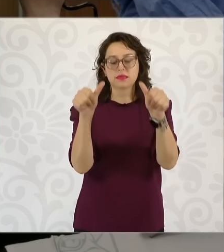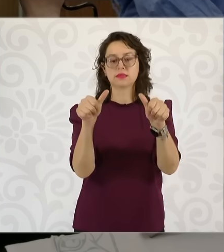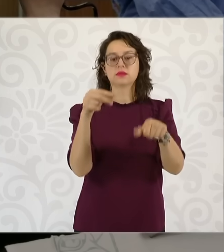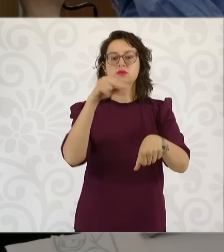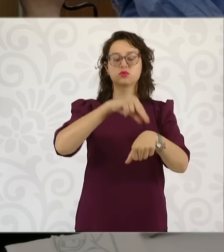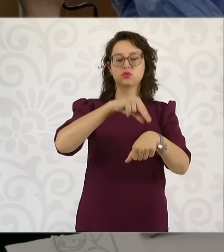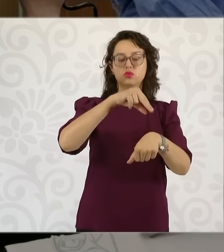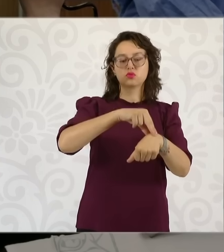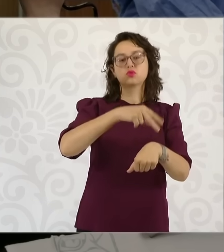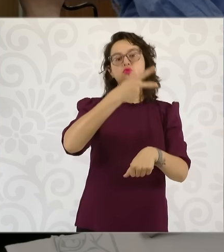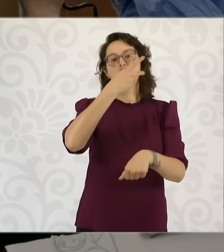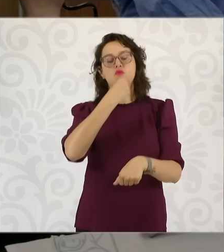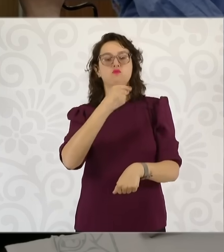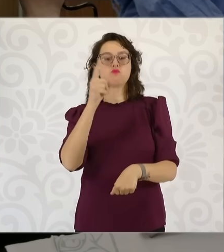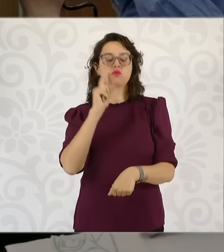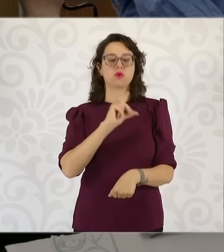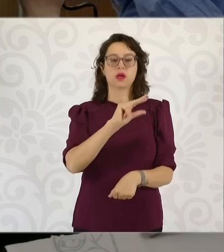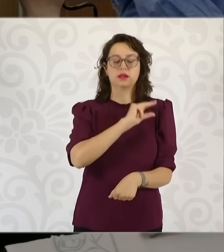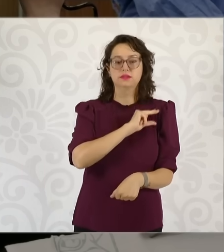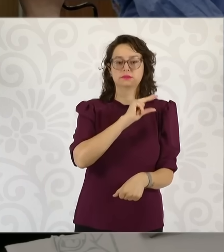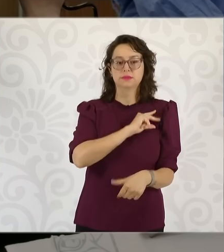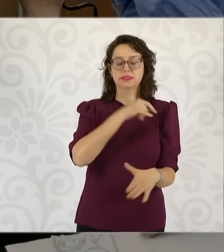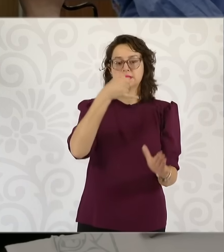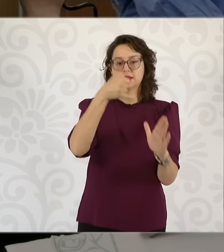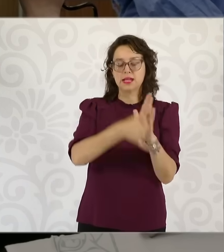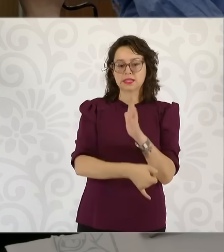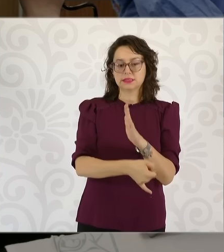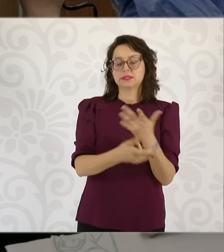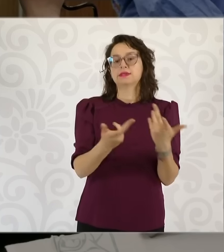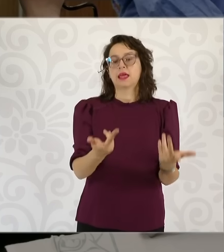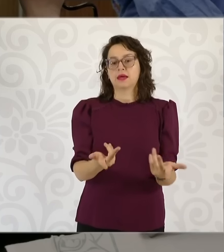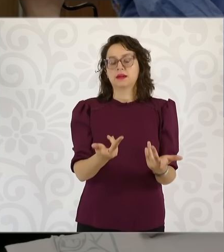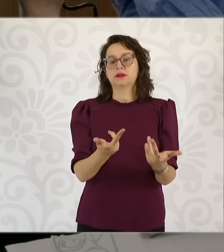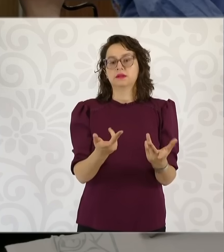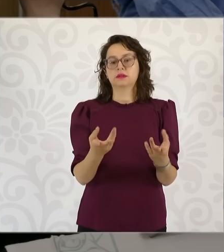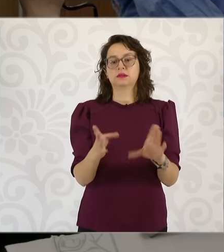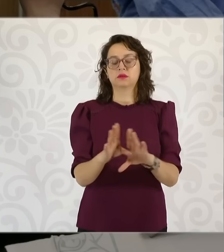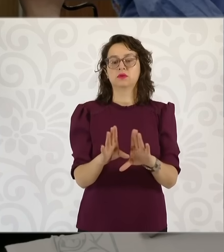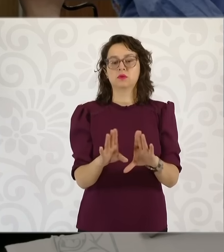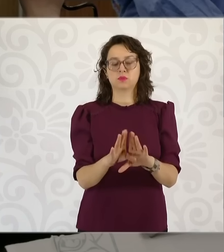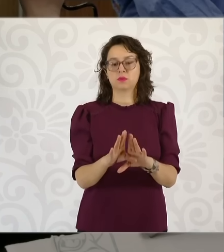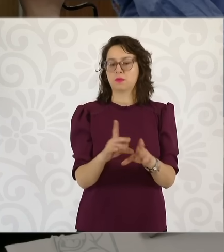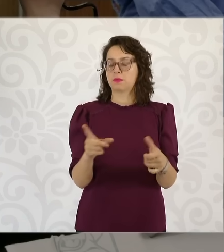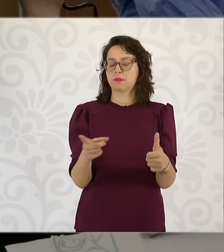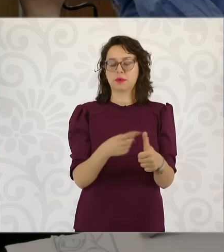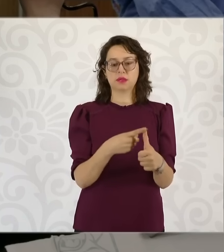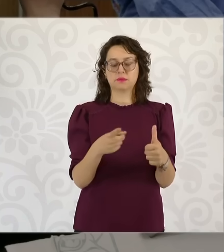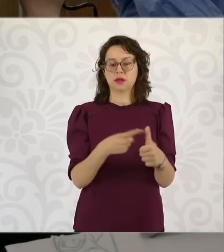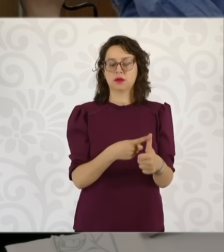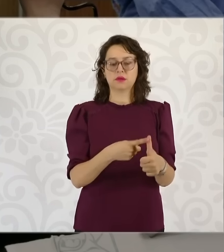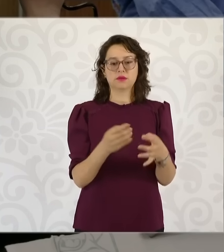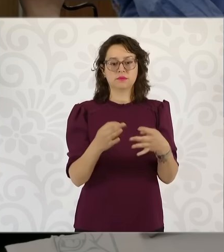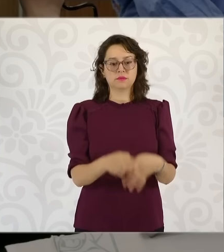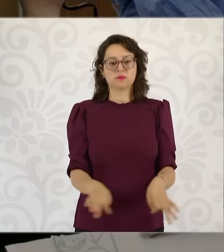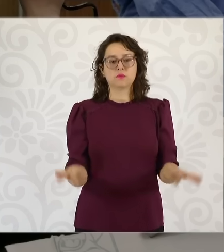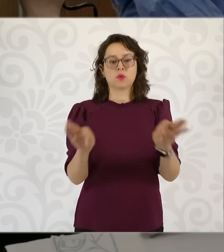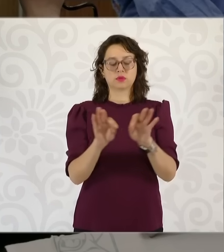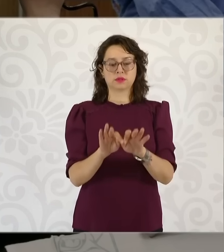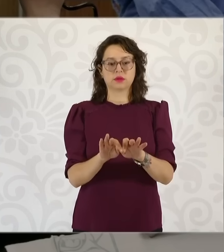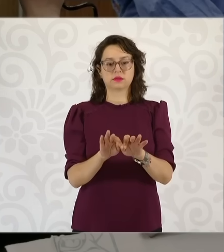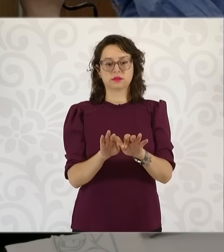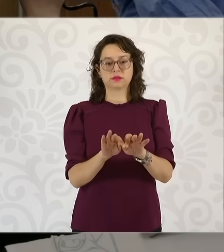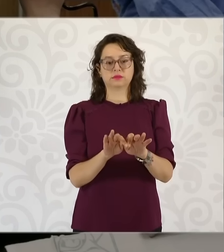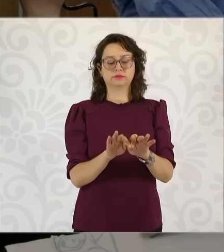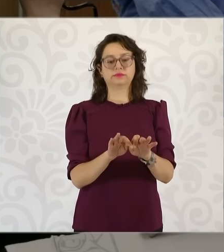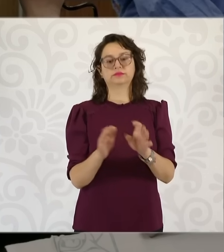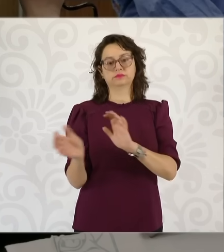y médicas especialistas, lo primero que hemos estado trabajando es el